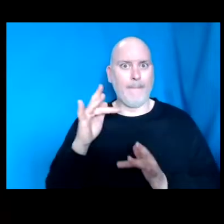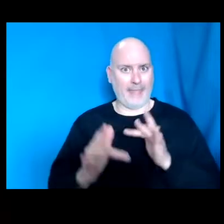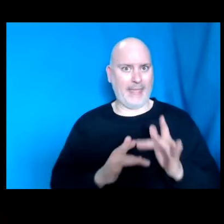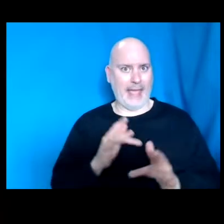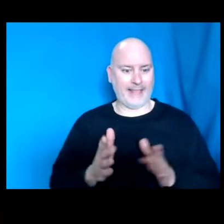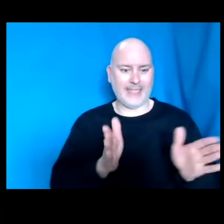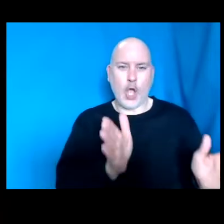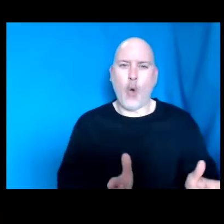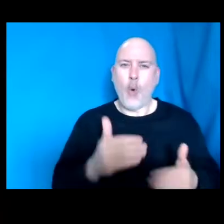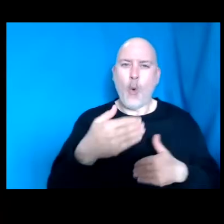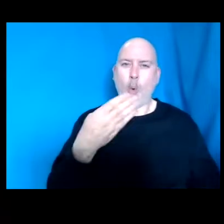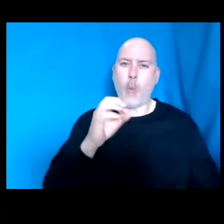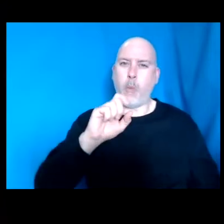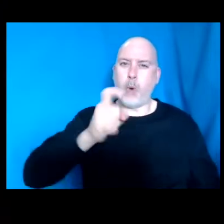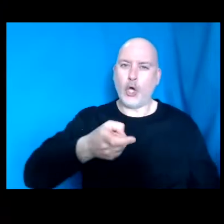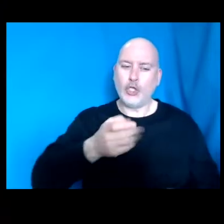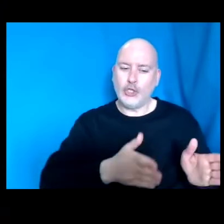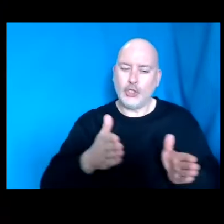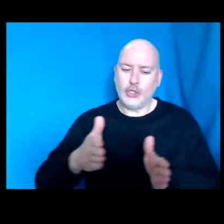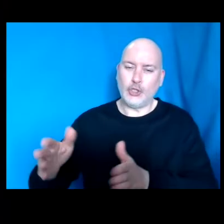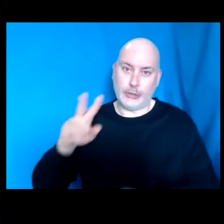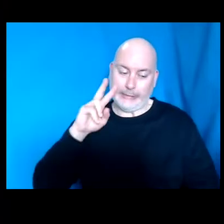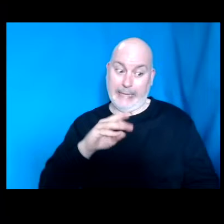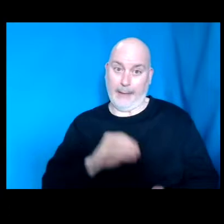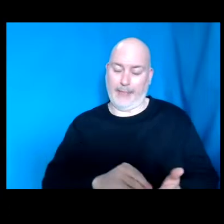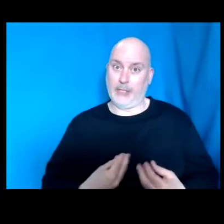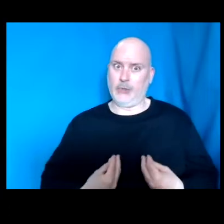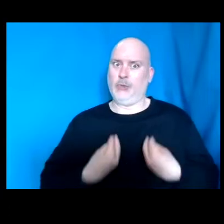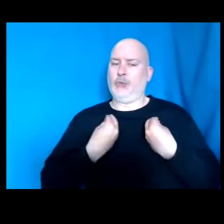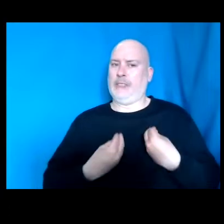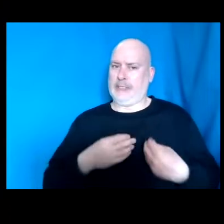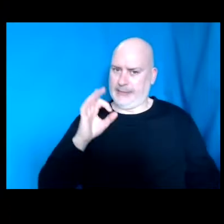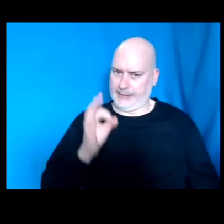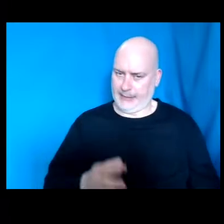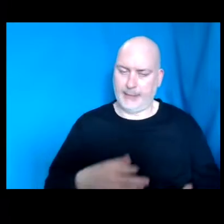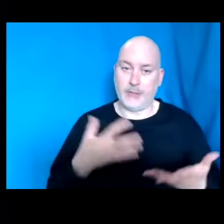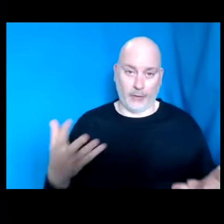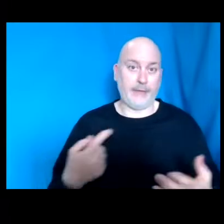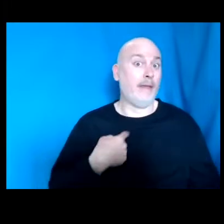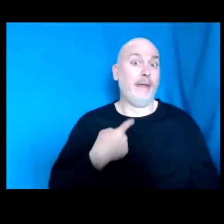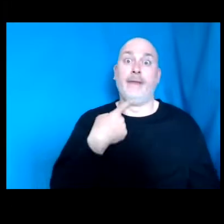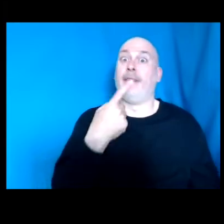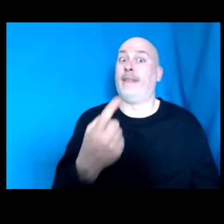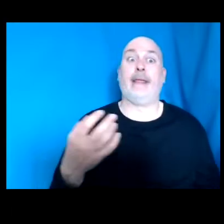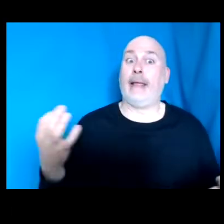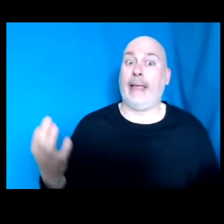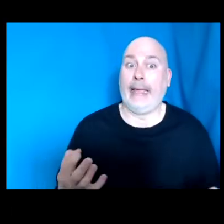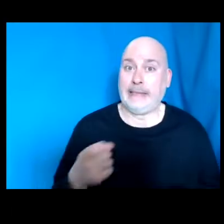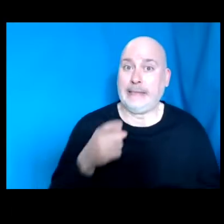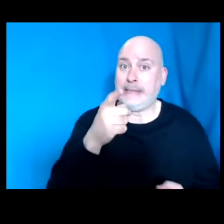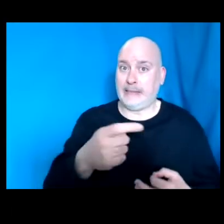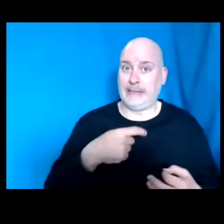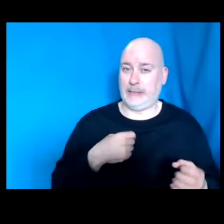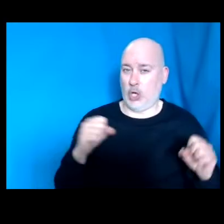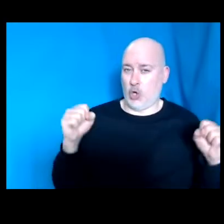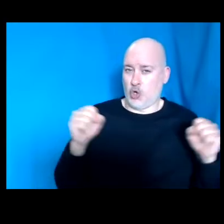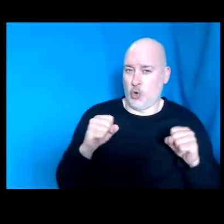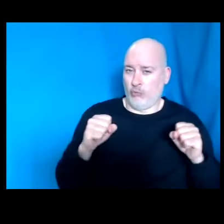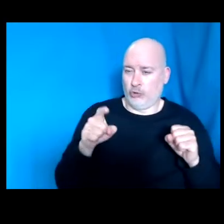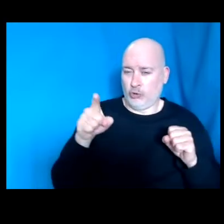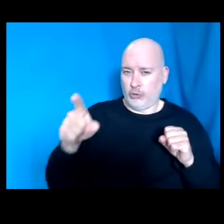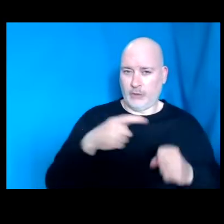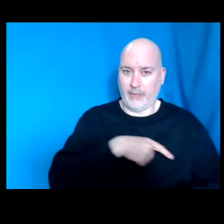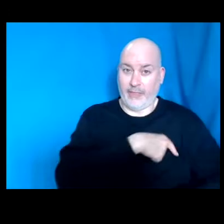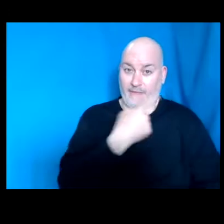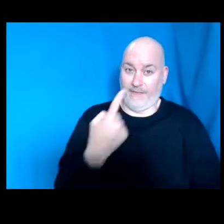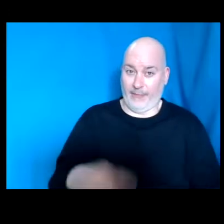boxes en urgencias. Por lo tanto, lo que os queríamos decir es que, ¿qué es una convulsión y cómo se manifiesta?